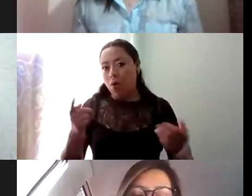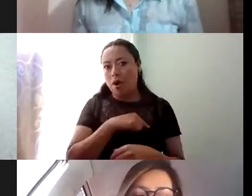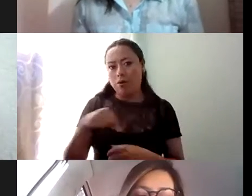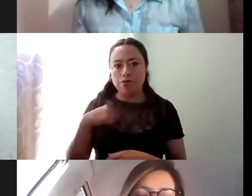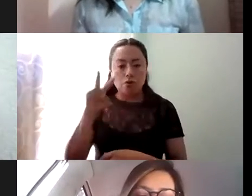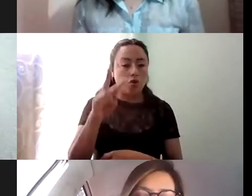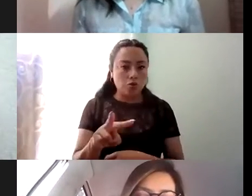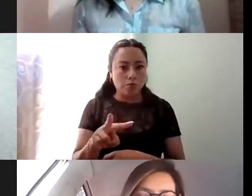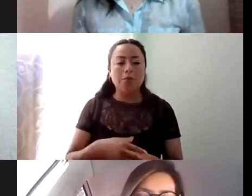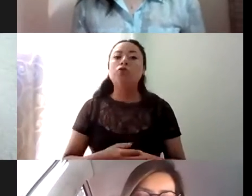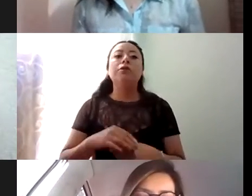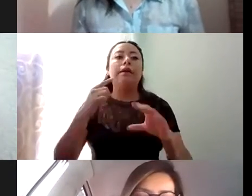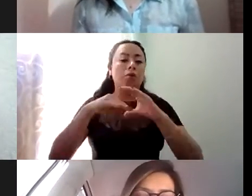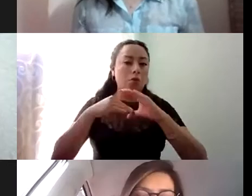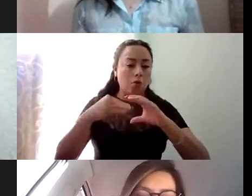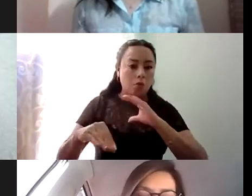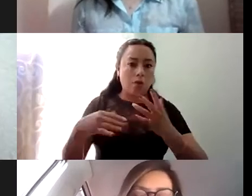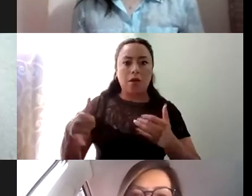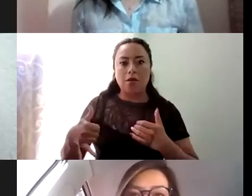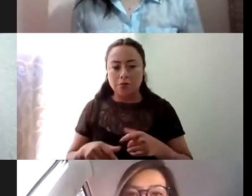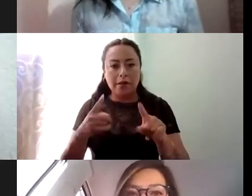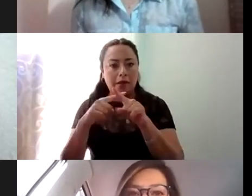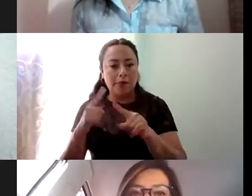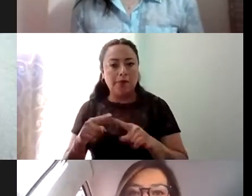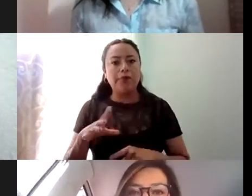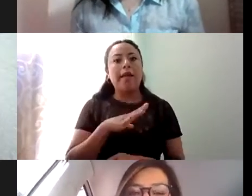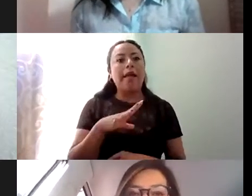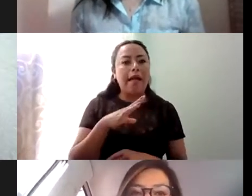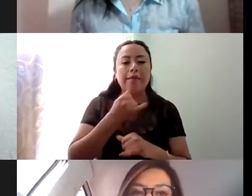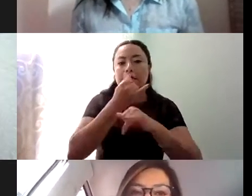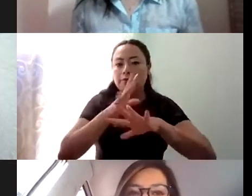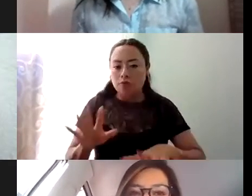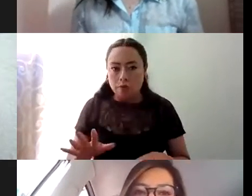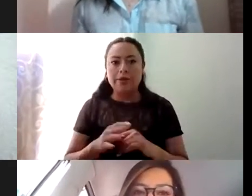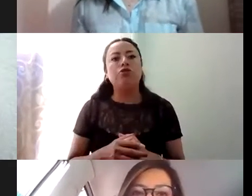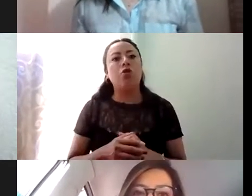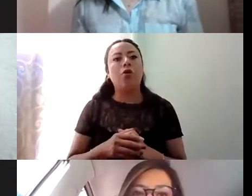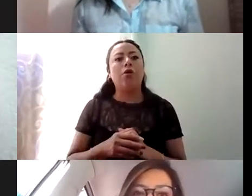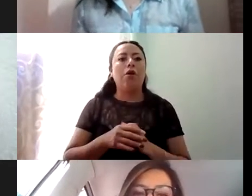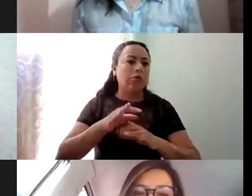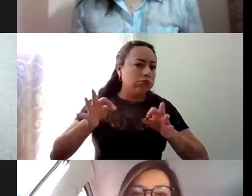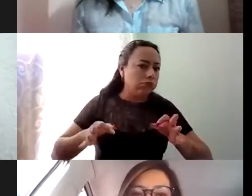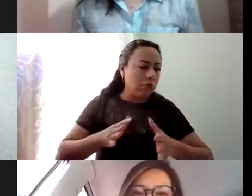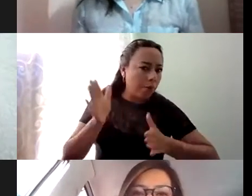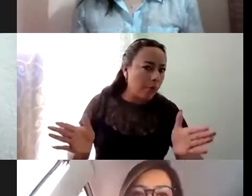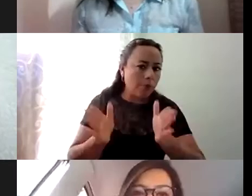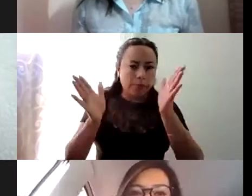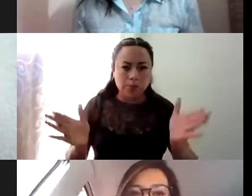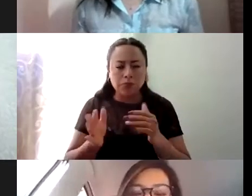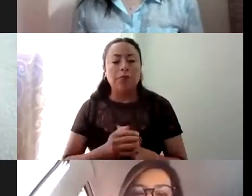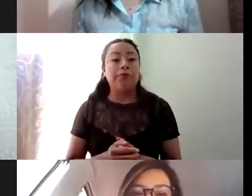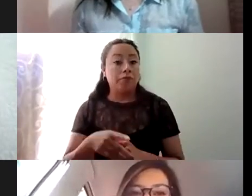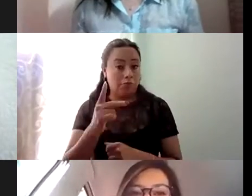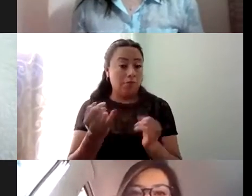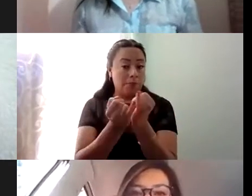están inundados de información, de promoción, de ventas en línea, todo se volvió en línea, pero de tiendas comerciales a las que no